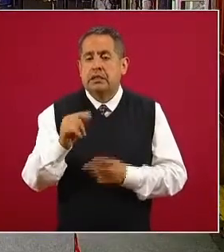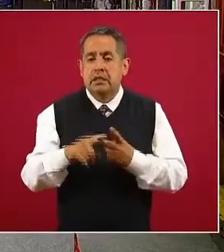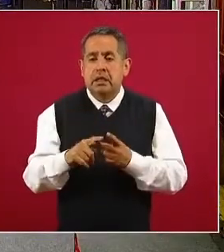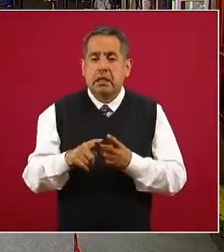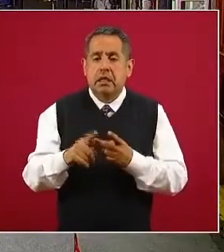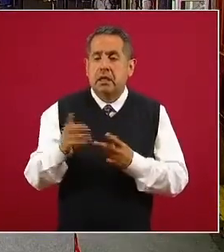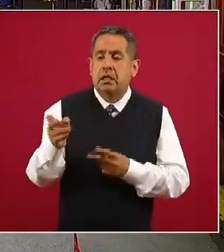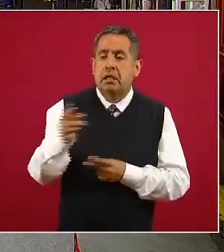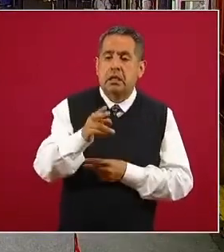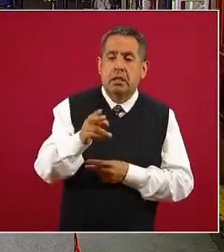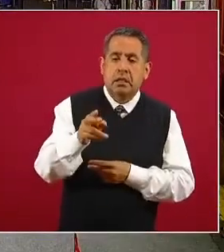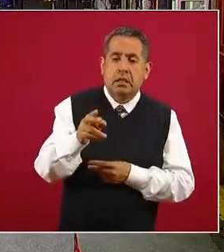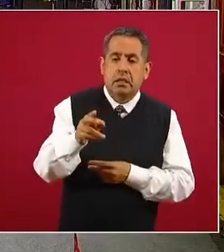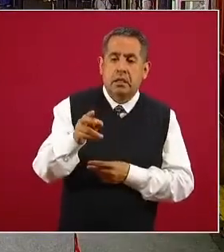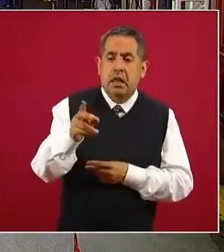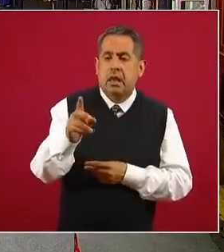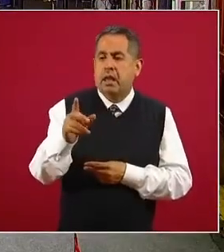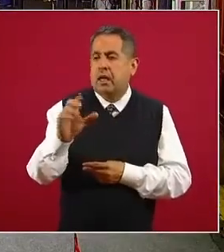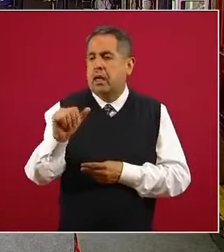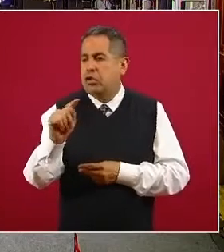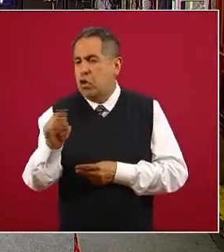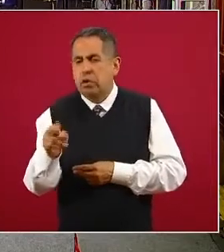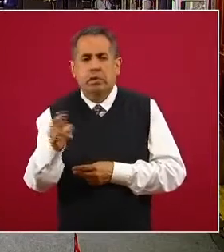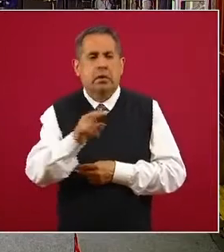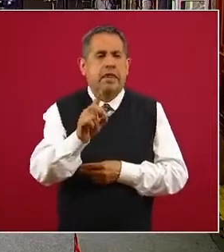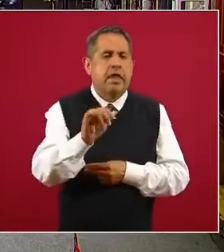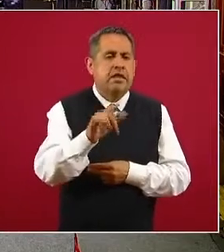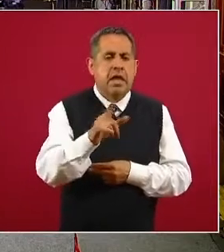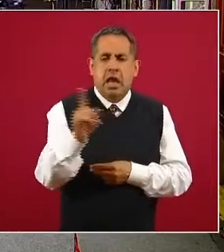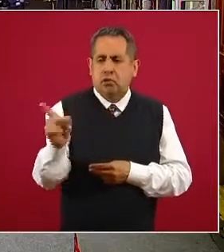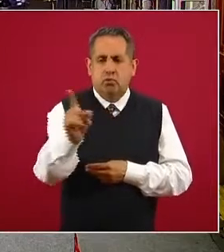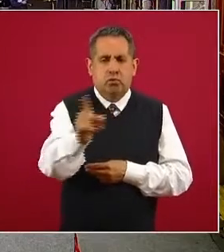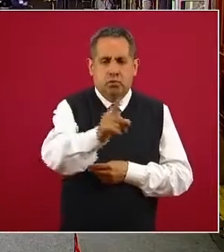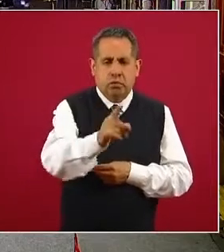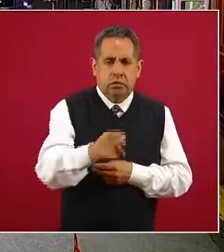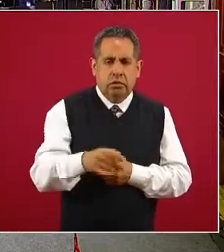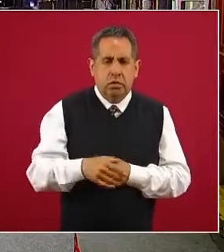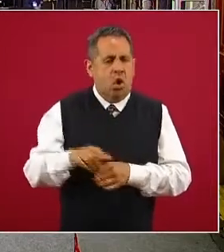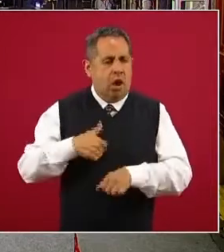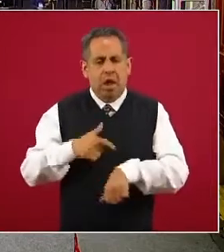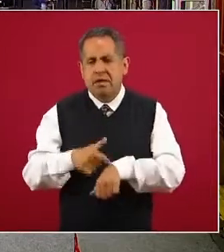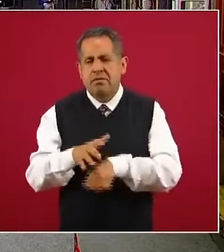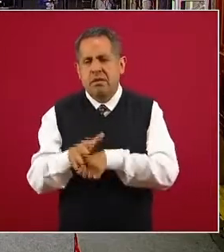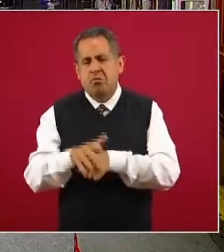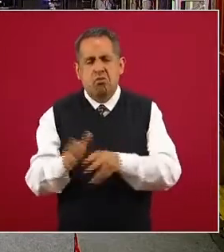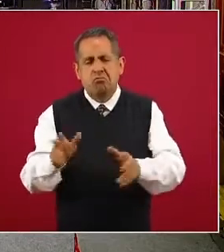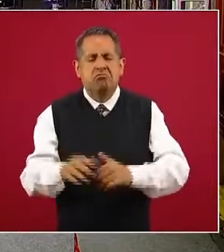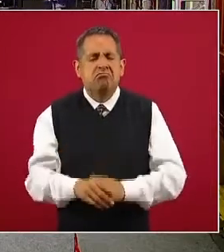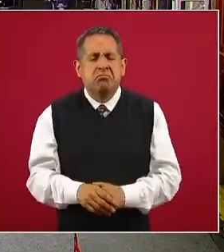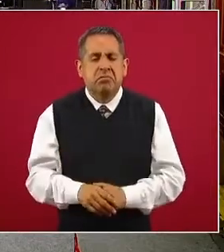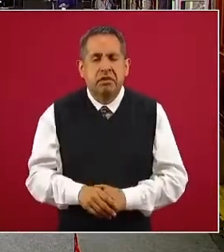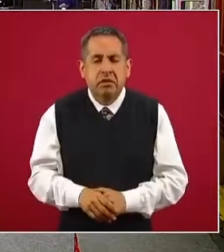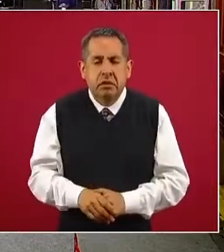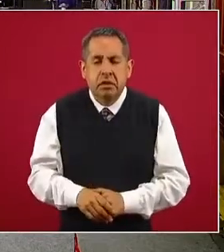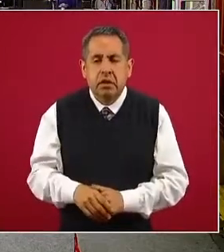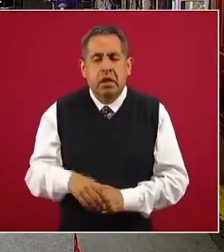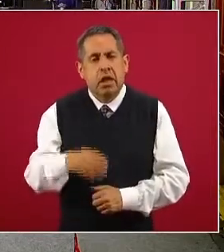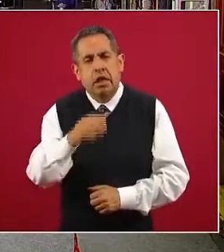Basta, Periódico Cantón. Daniela Pastrana. Ustedes, todos, hoy hay tiempo para todo.